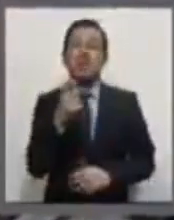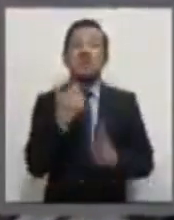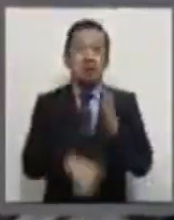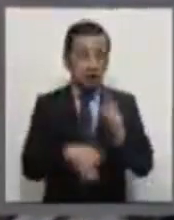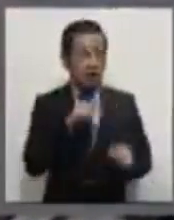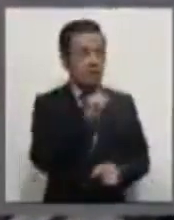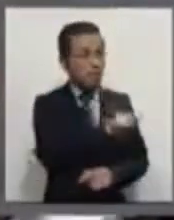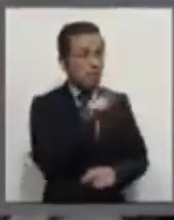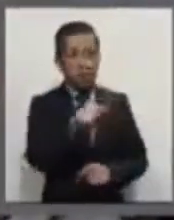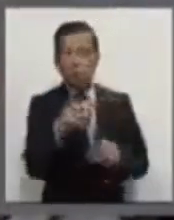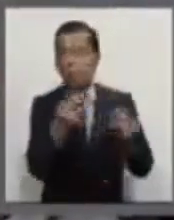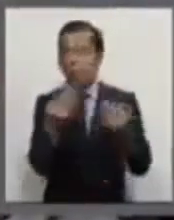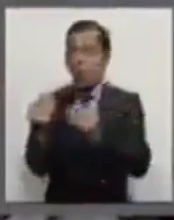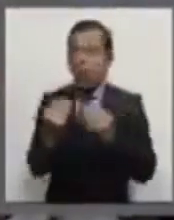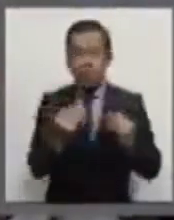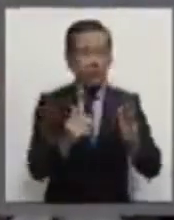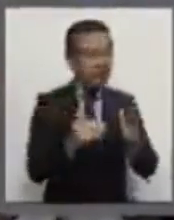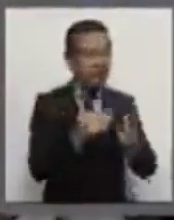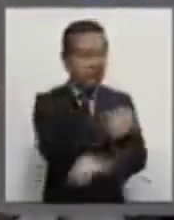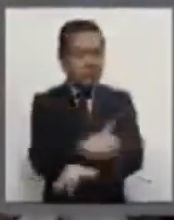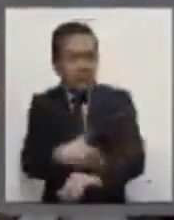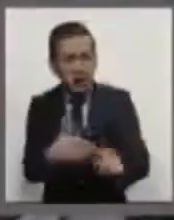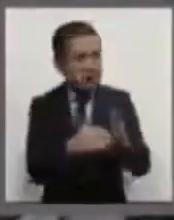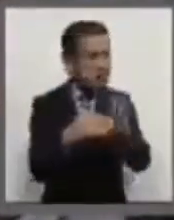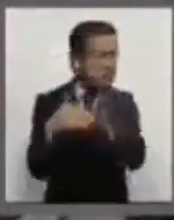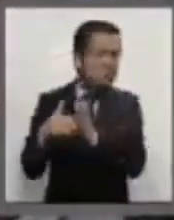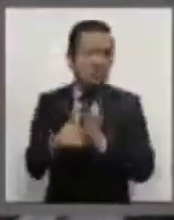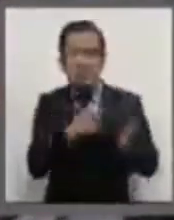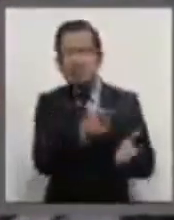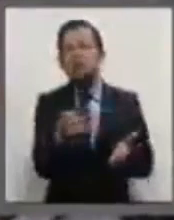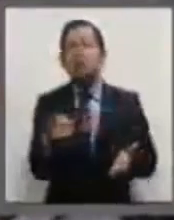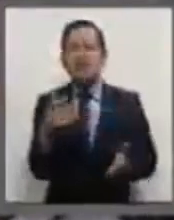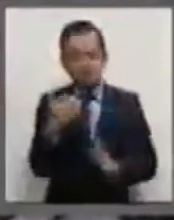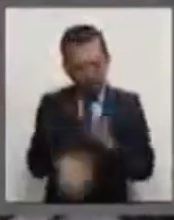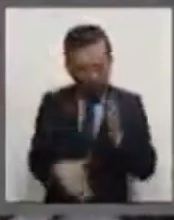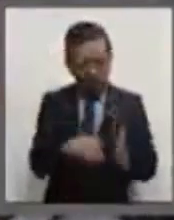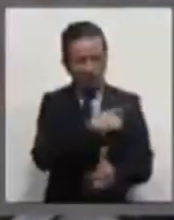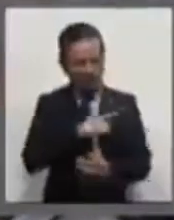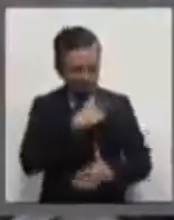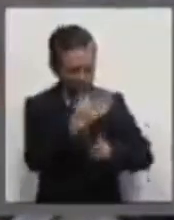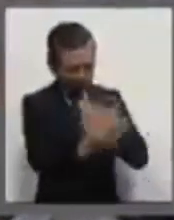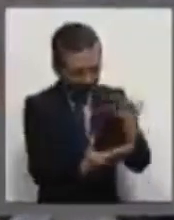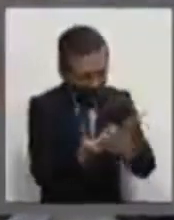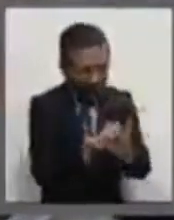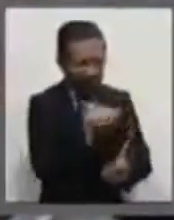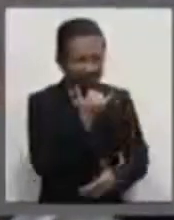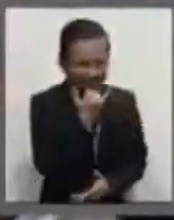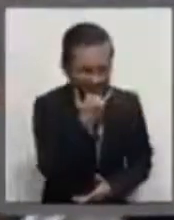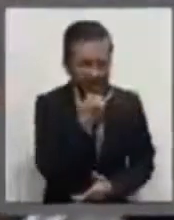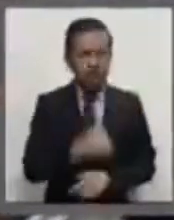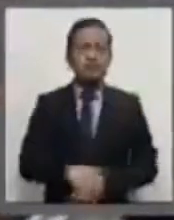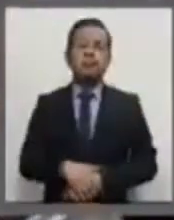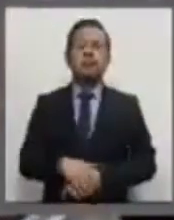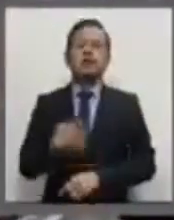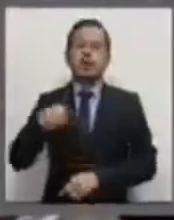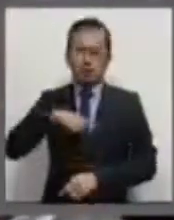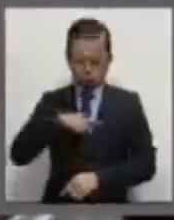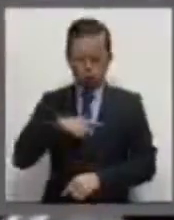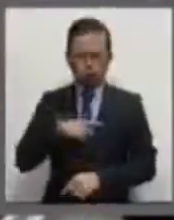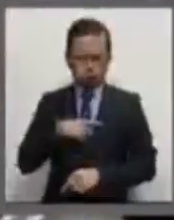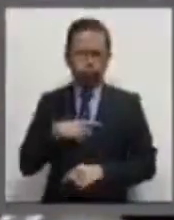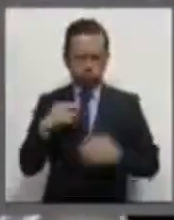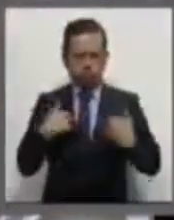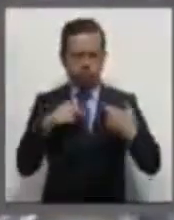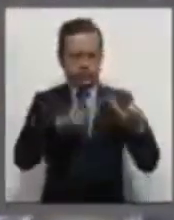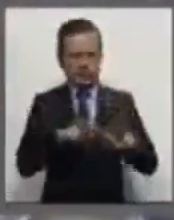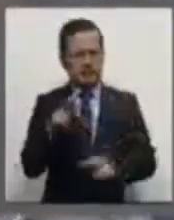a la espera de disculpas y de justicia. Como representantes populares del Estado de Veracruz, exigimos que se castigue a los